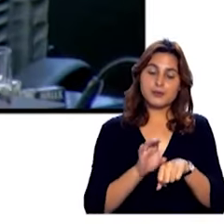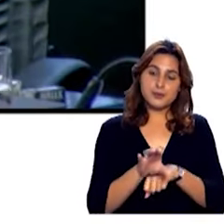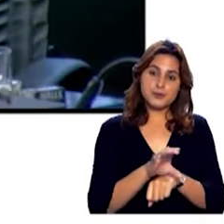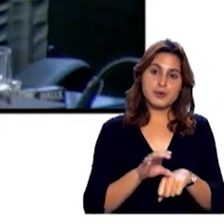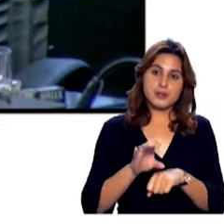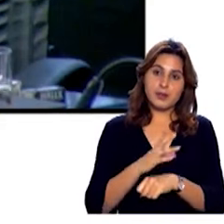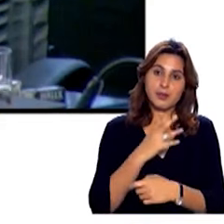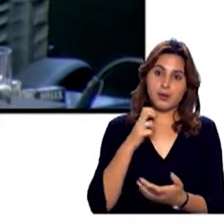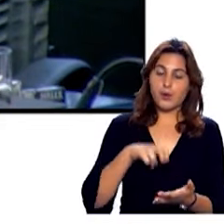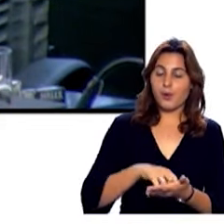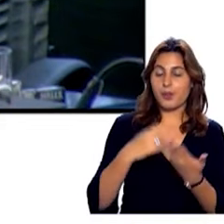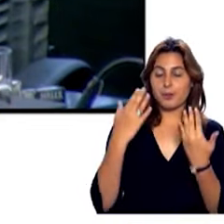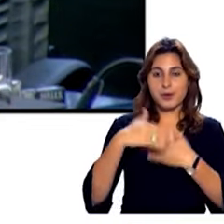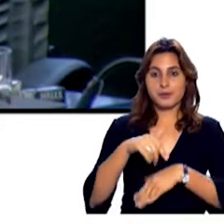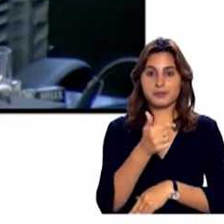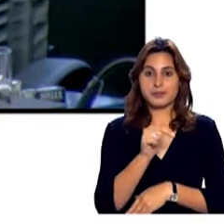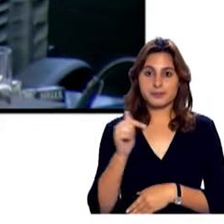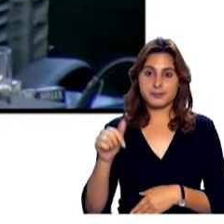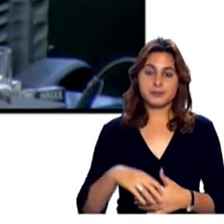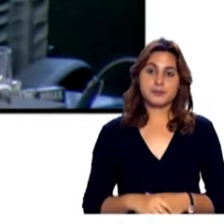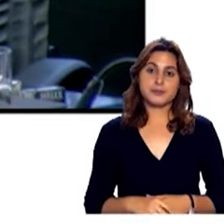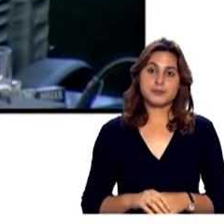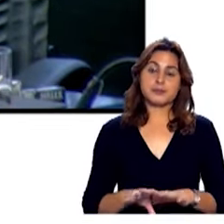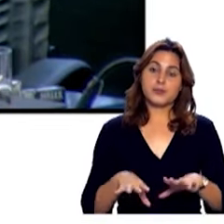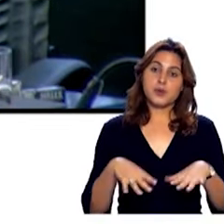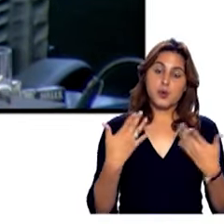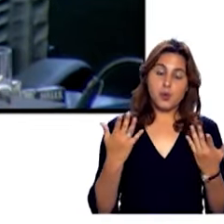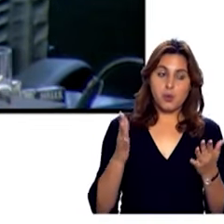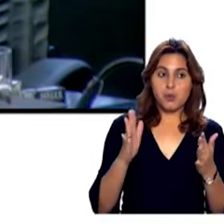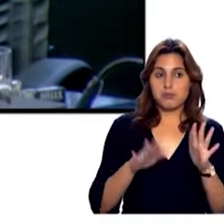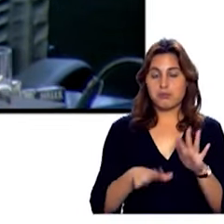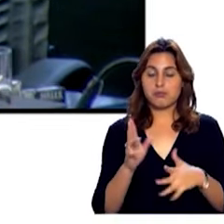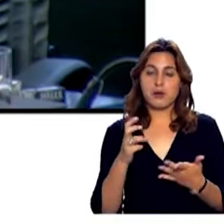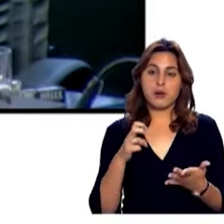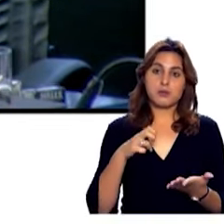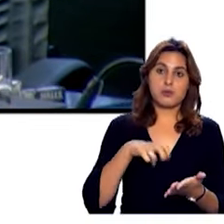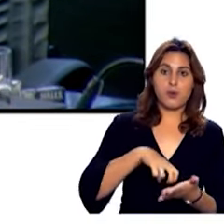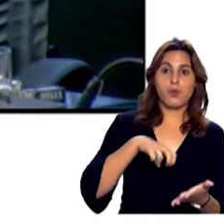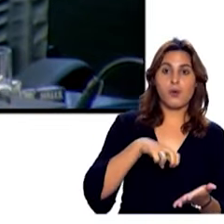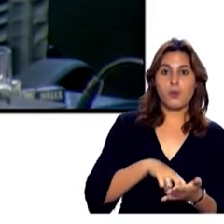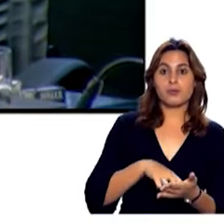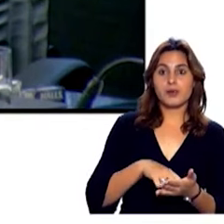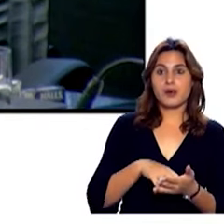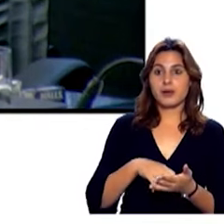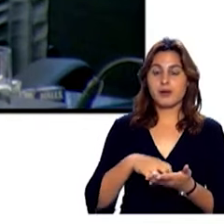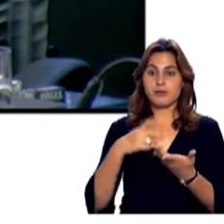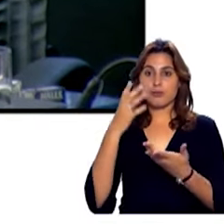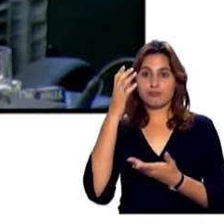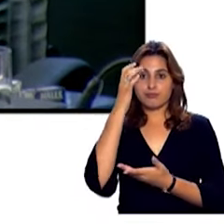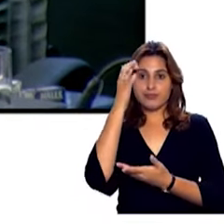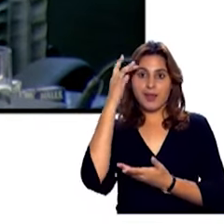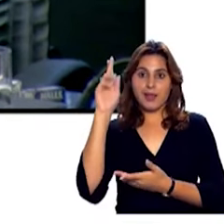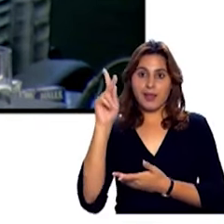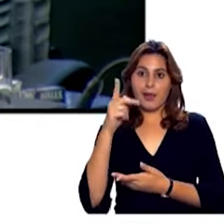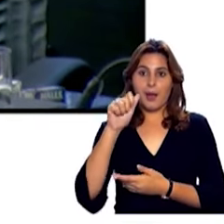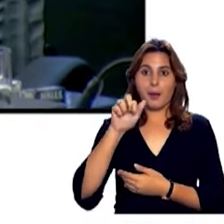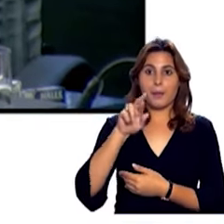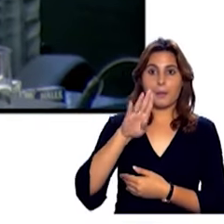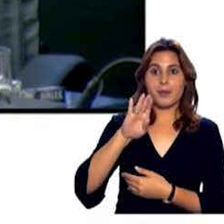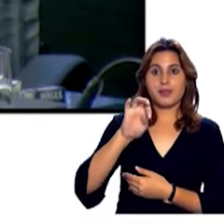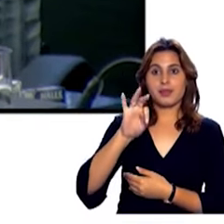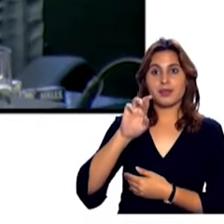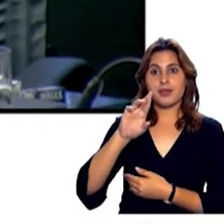razonamientos arbitrarios Entonces como ahora tenemos recurso de apelación decimos nosotros no podemos volver hacer lo que